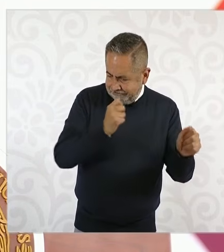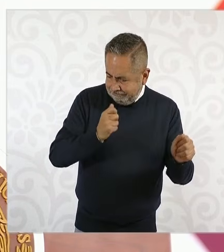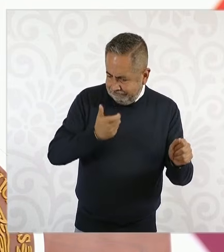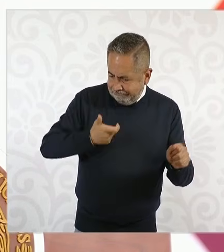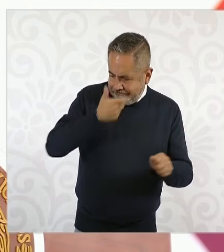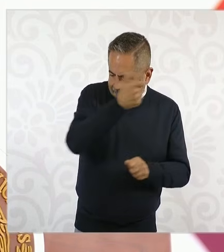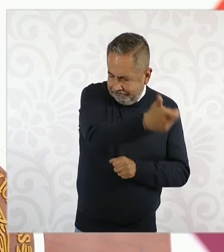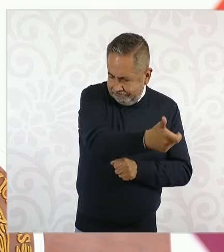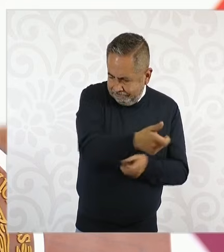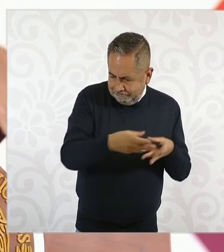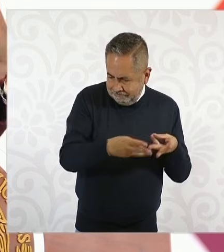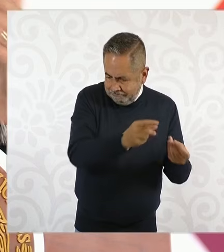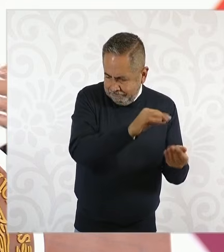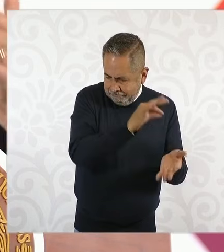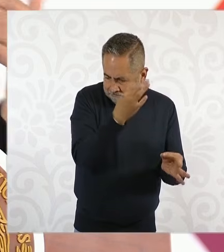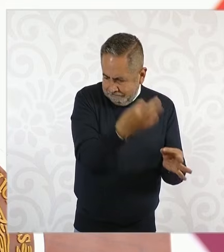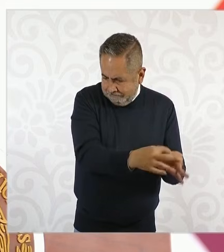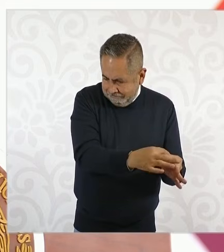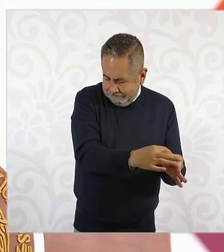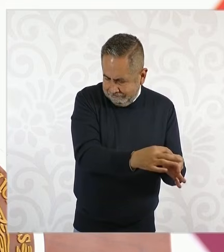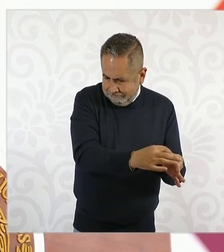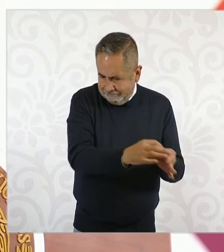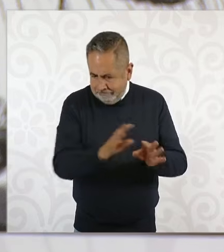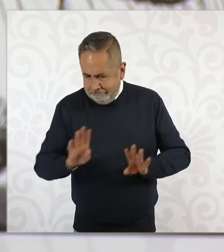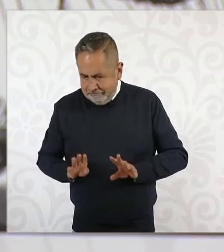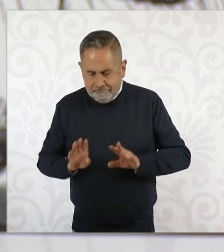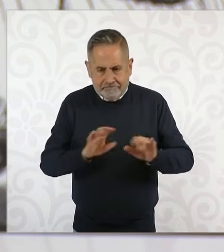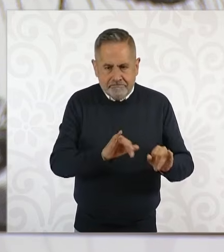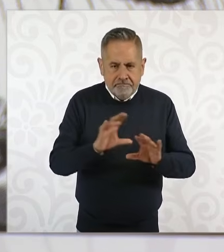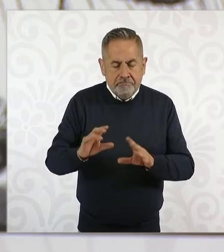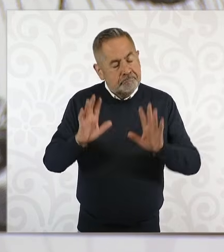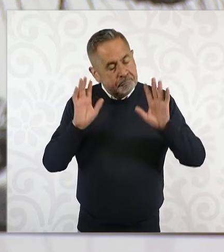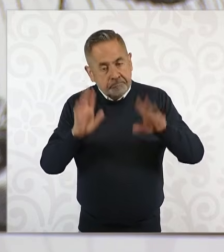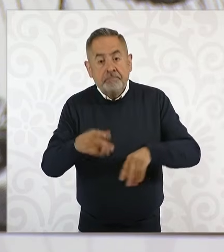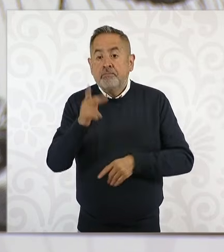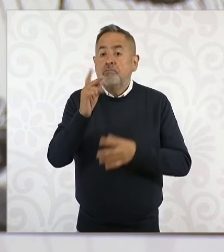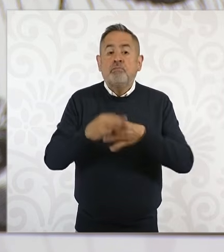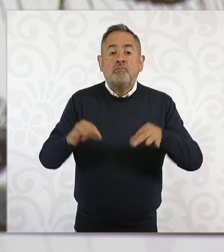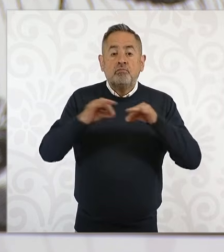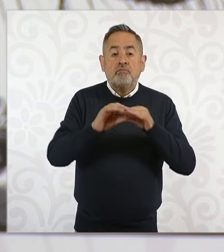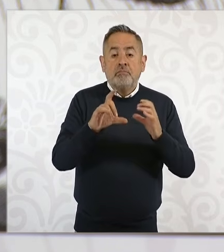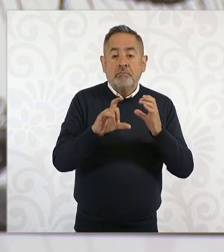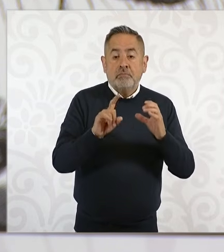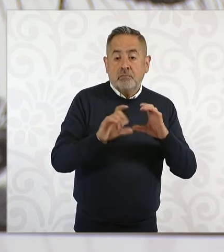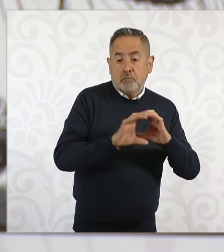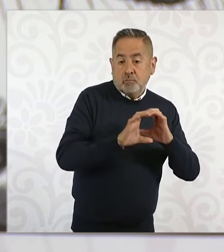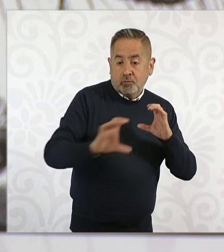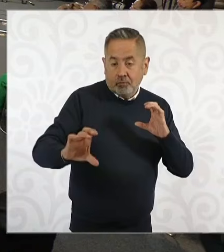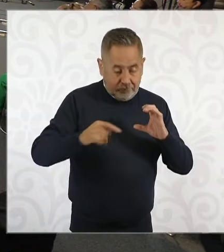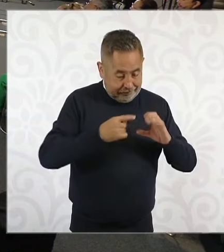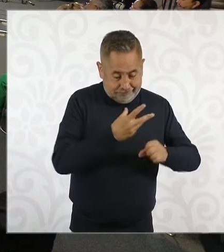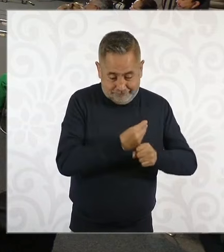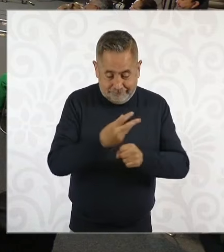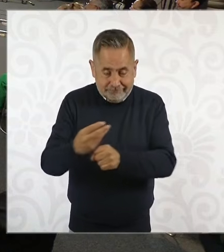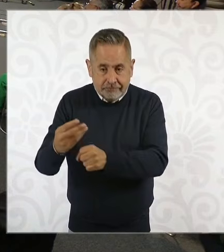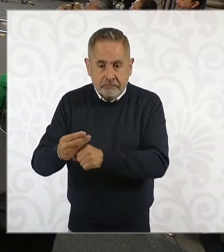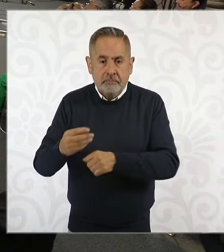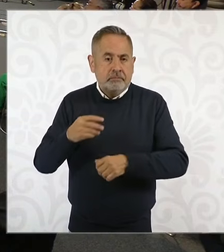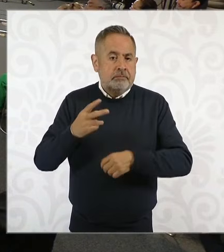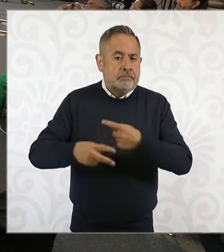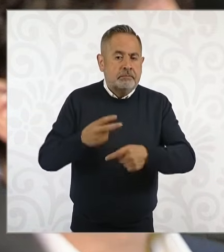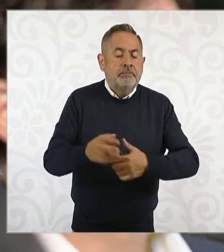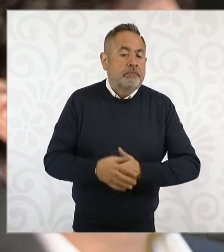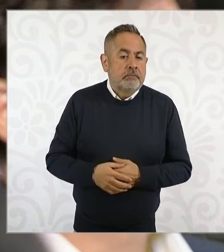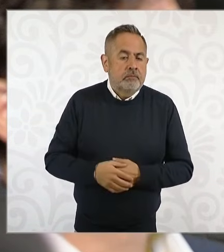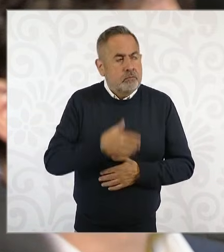qué es lo que debe de hacerse. Lo importante es que se repare una parte de ese acueducto que no funciona adecuadamente. ¿Se estaría explorando entonces rescindir